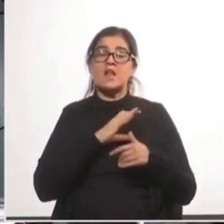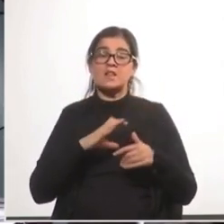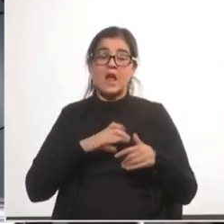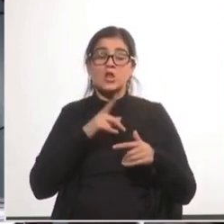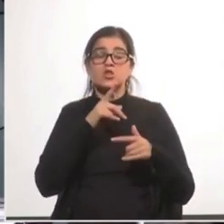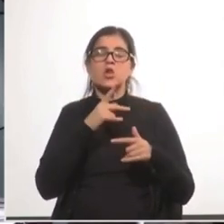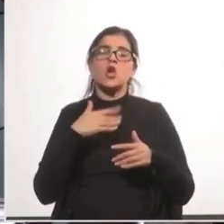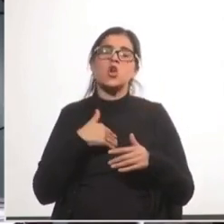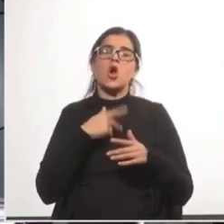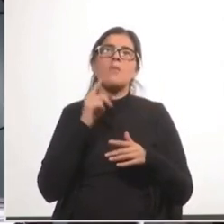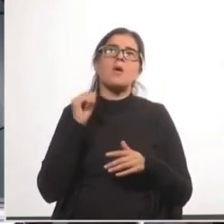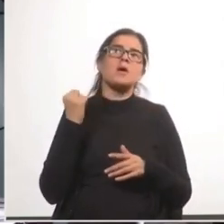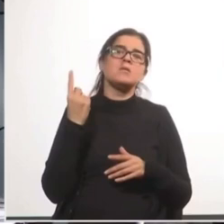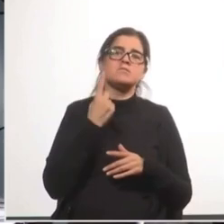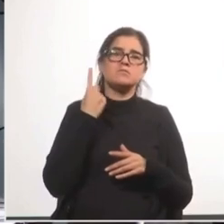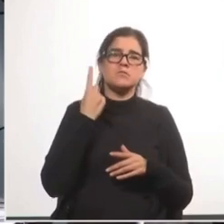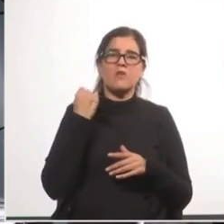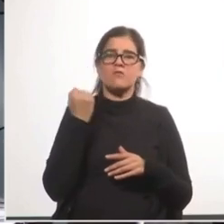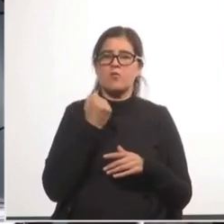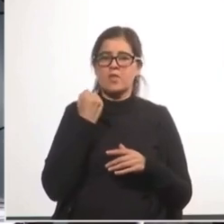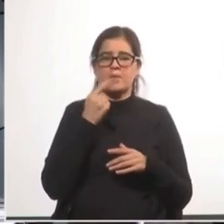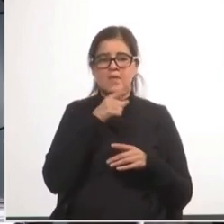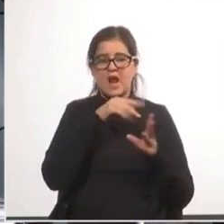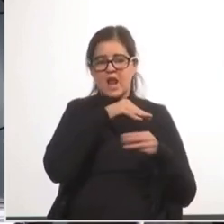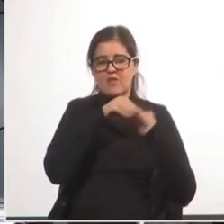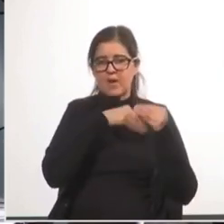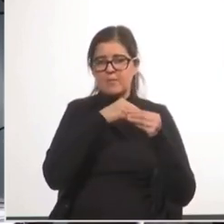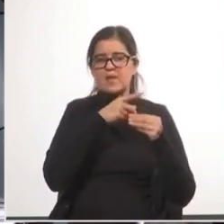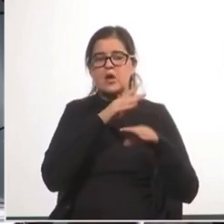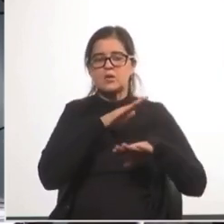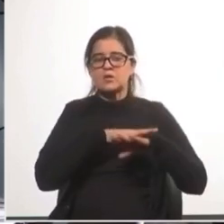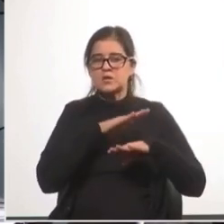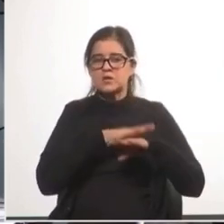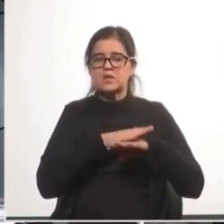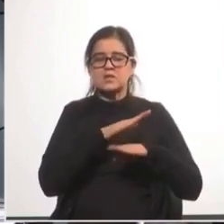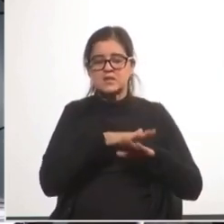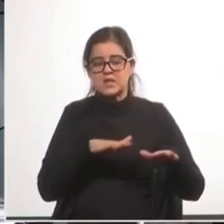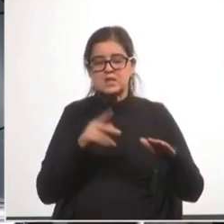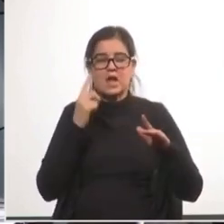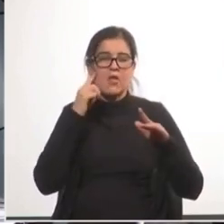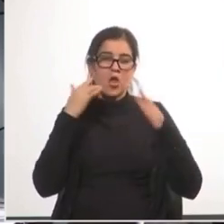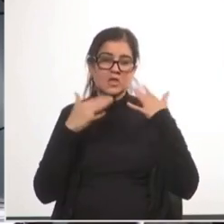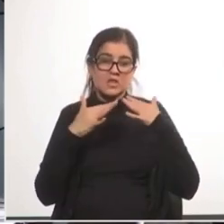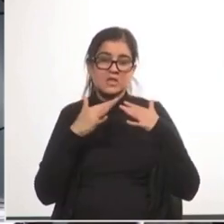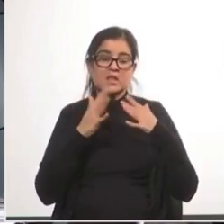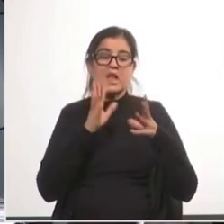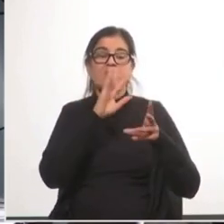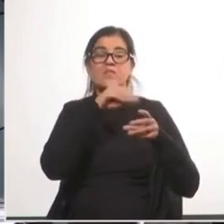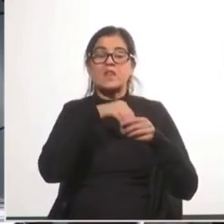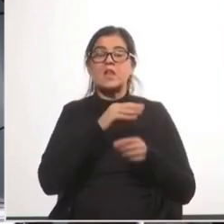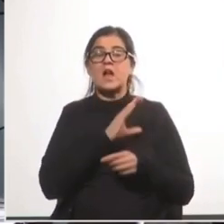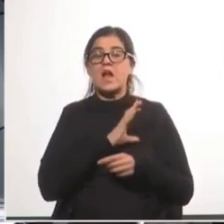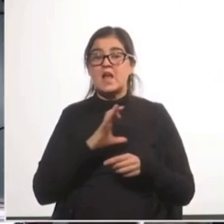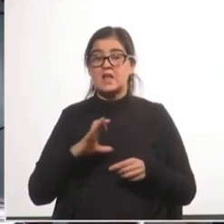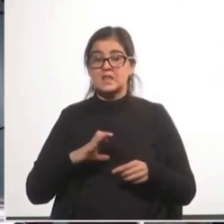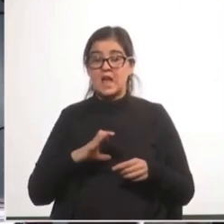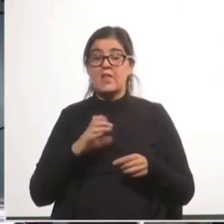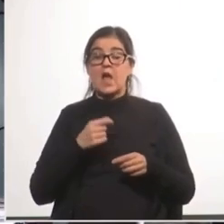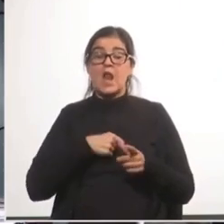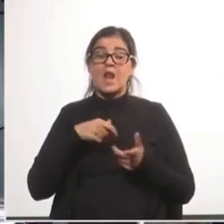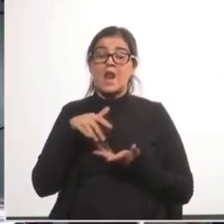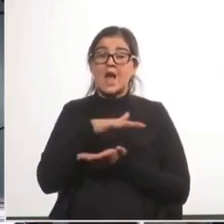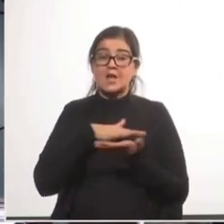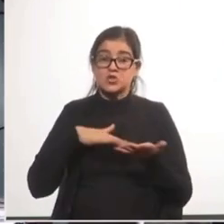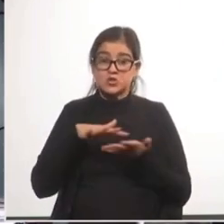la familia y refiere a la corresponsabilidad de los niños, niñas y adolescentes entre el Estado, la